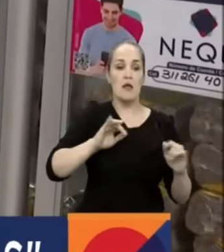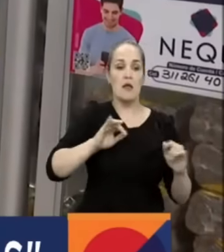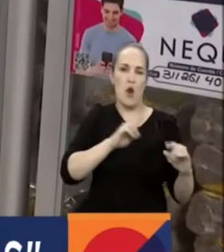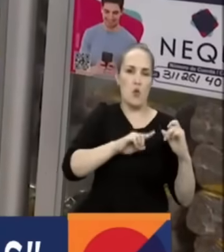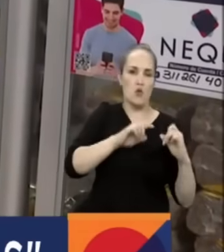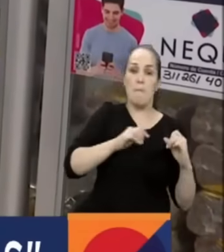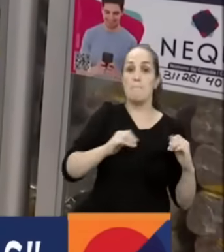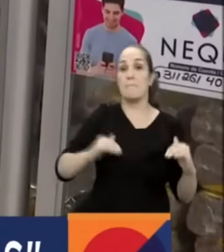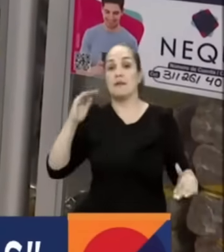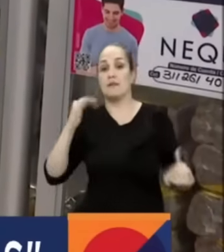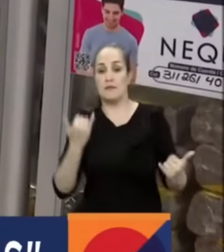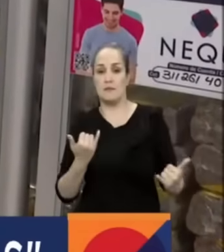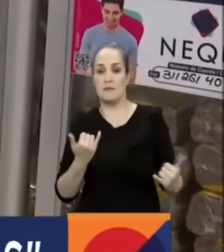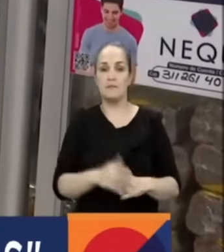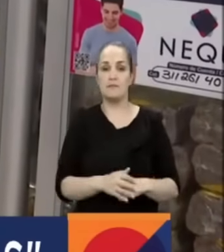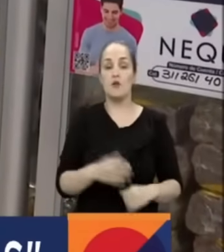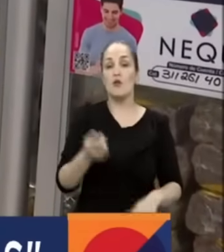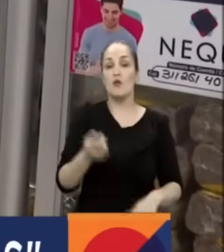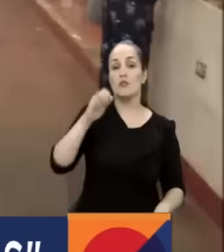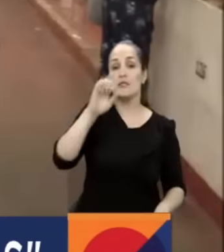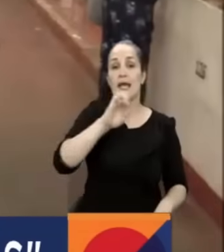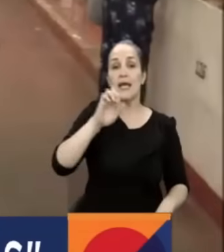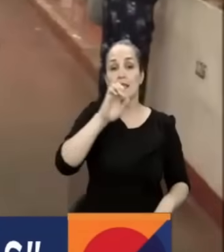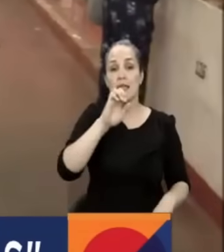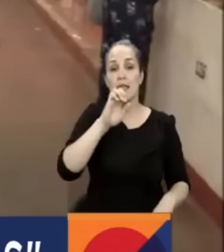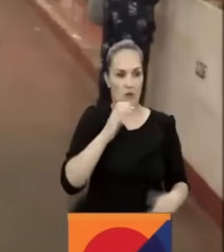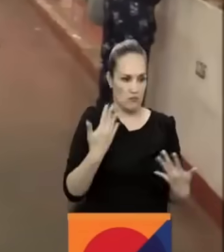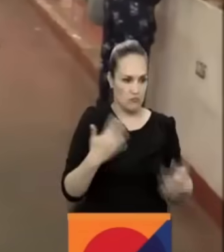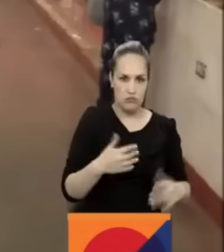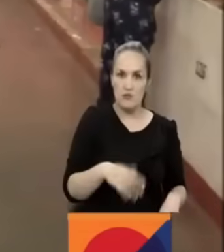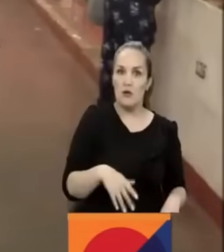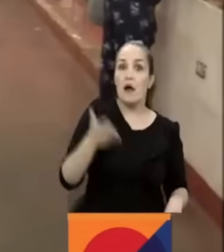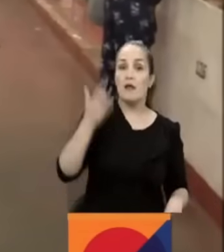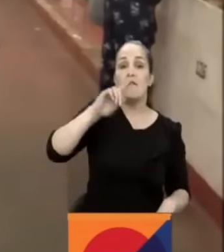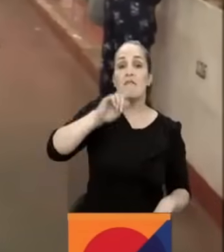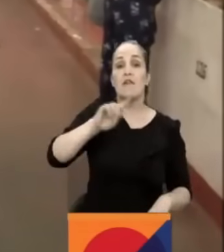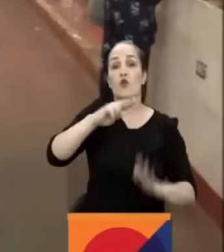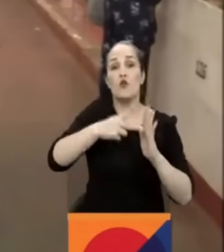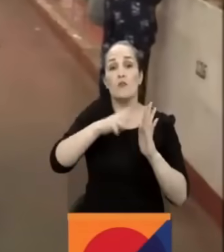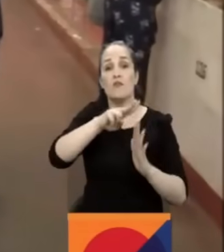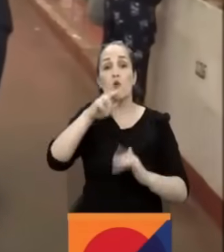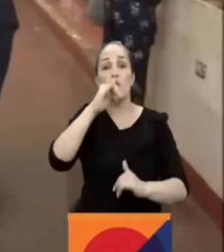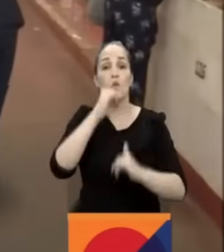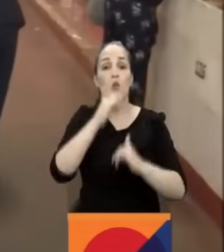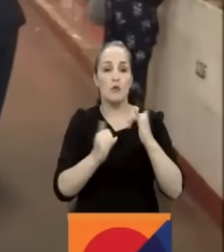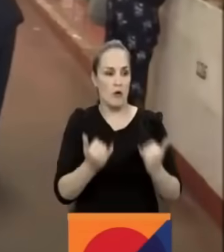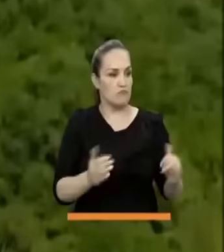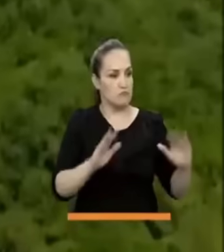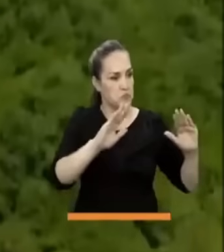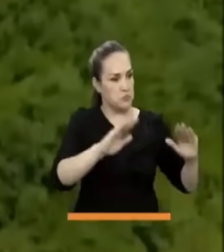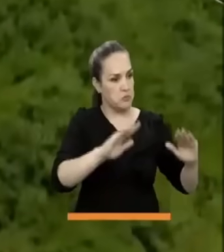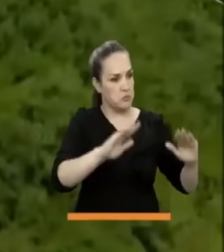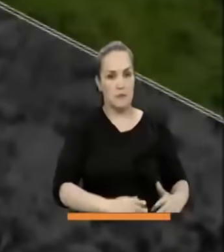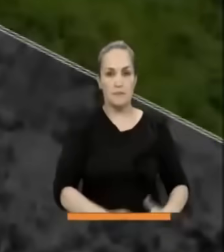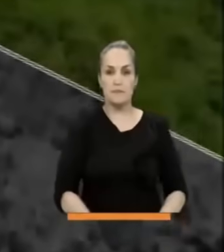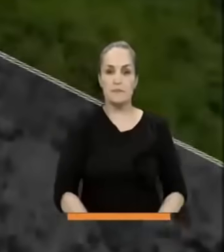El dato de inflación anual en enero no se registraba desde febrero de 2022.